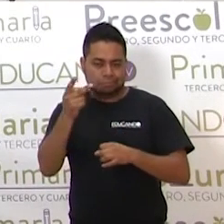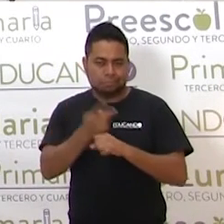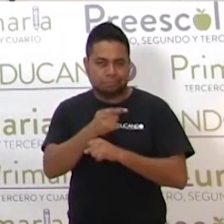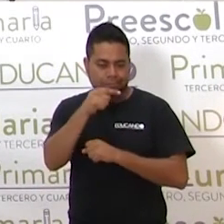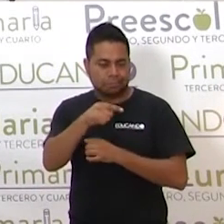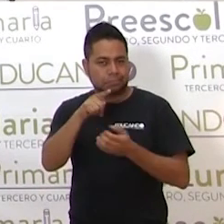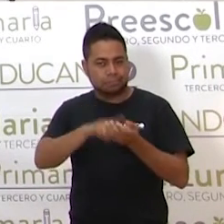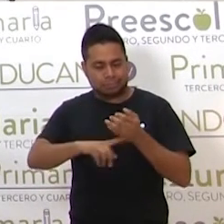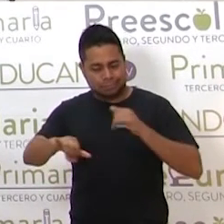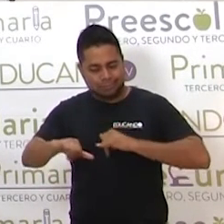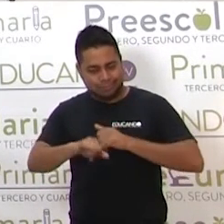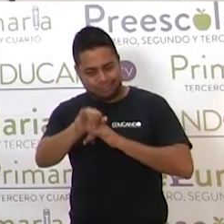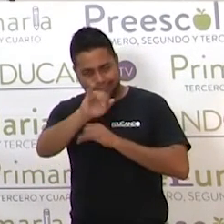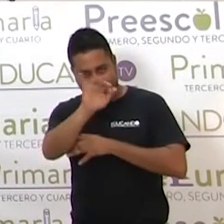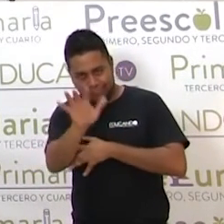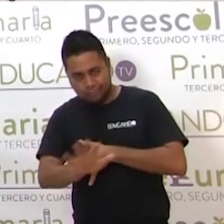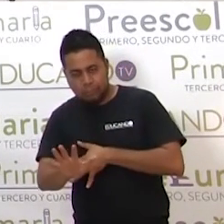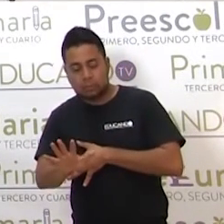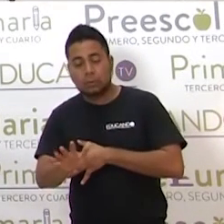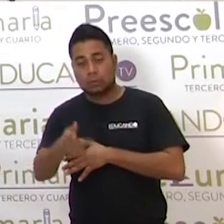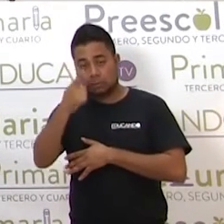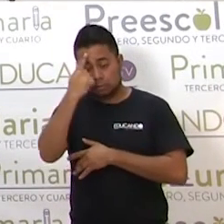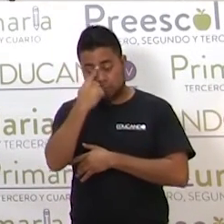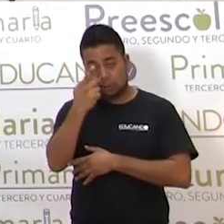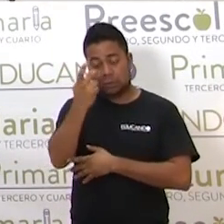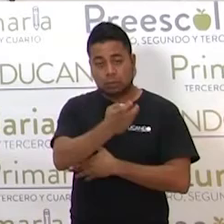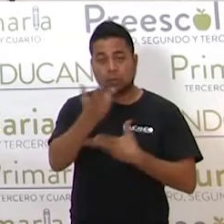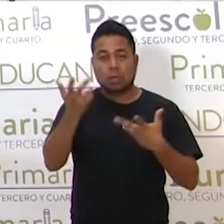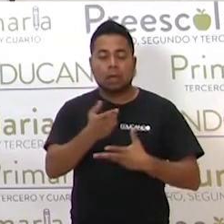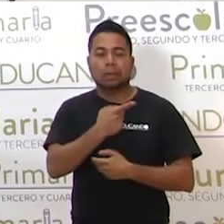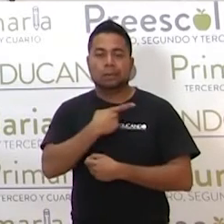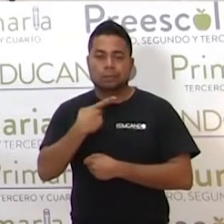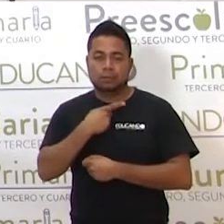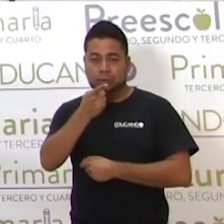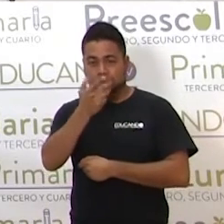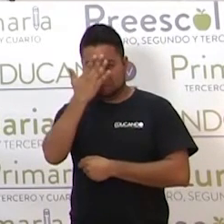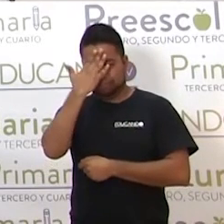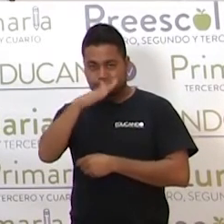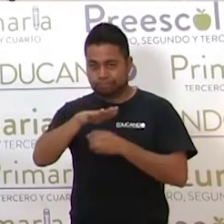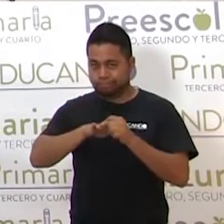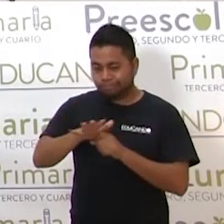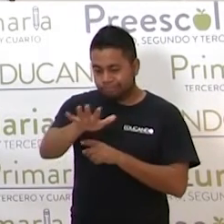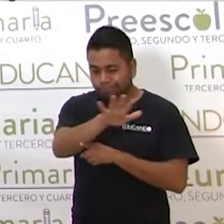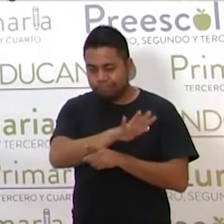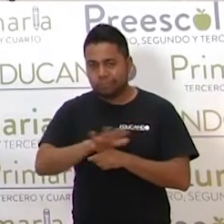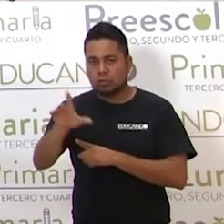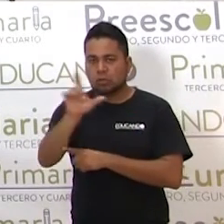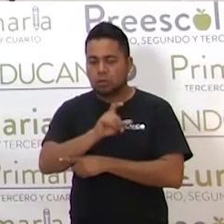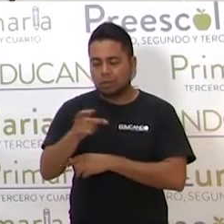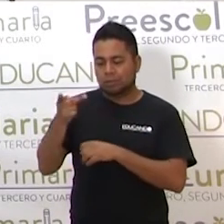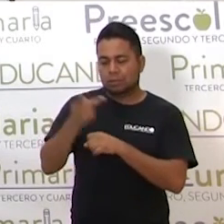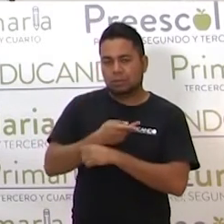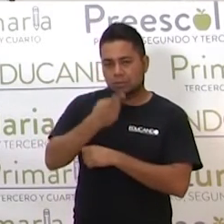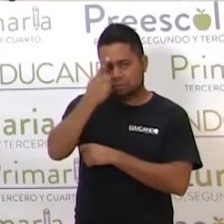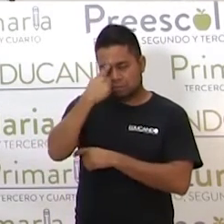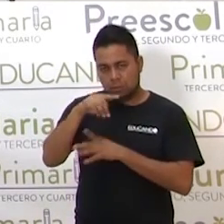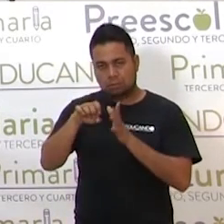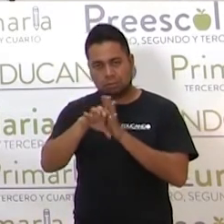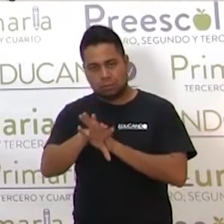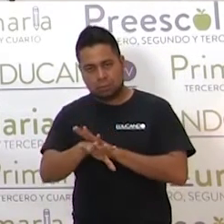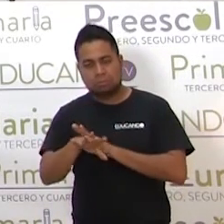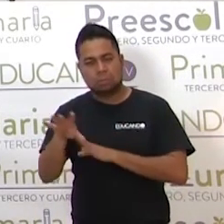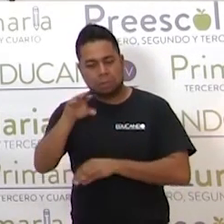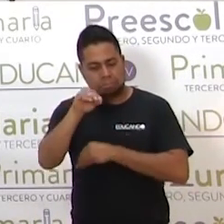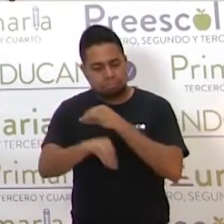geográficas. Claro que para hacerlo eso se tendría que conocer muy bien el contexto de la época para que como que no hubiera muchas